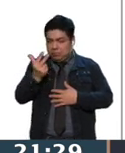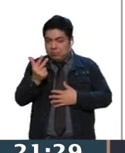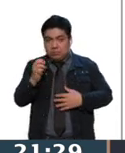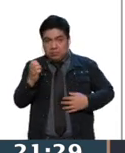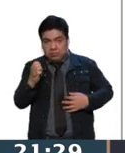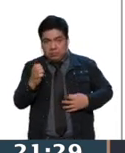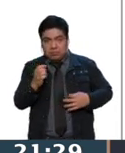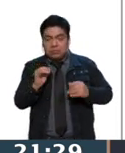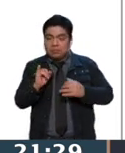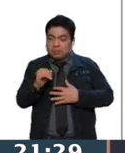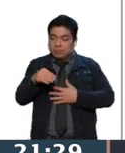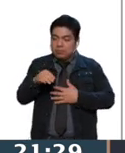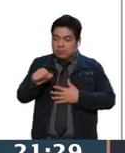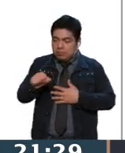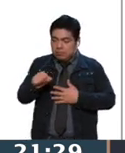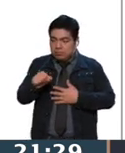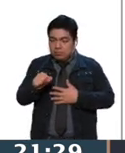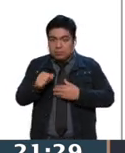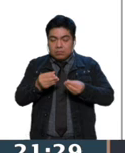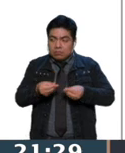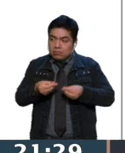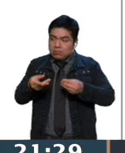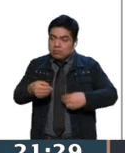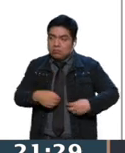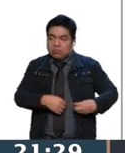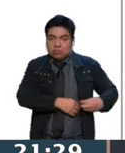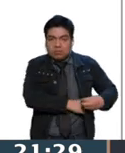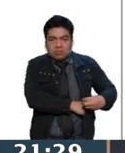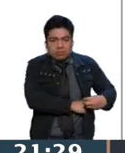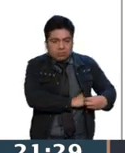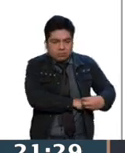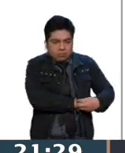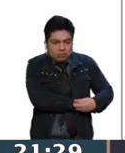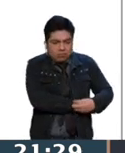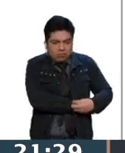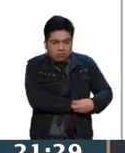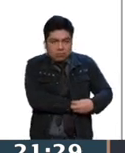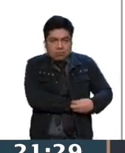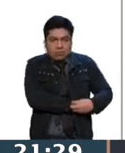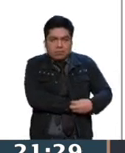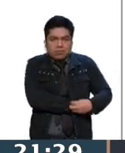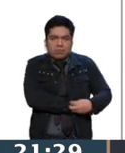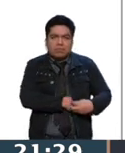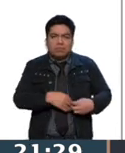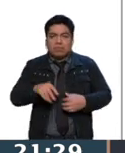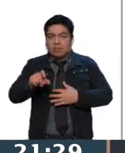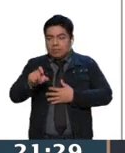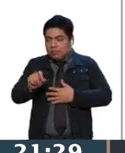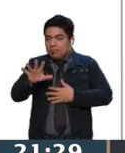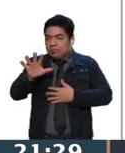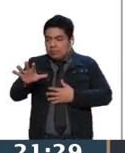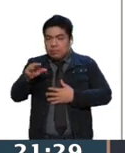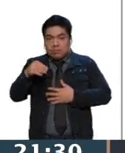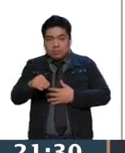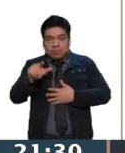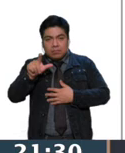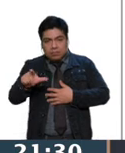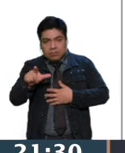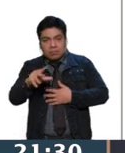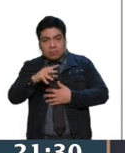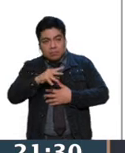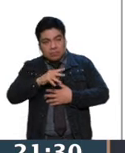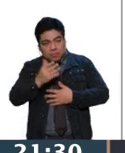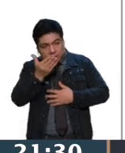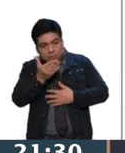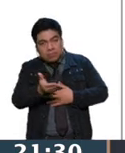el IMSS le entregó el medicamento exemestano de 25 miligramos que había